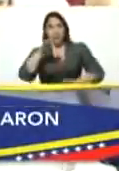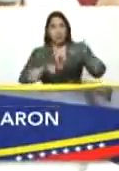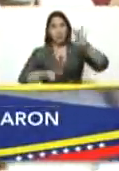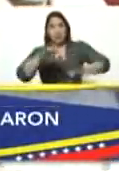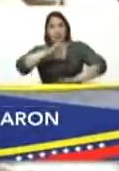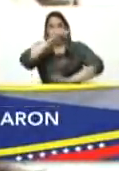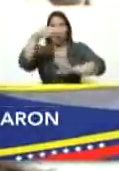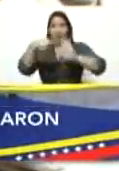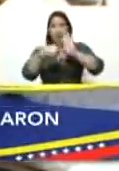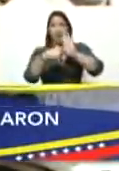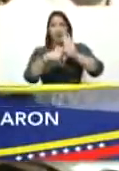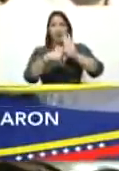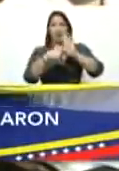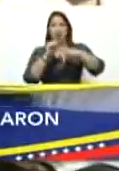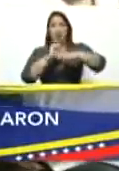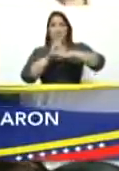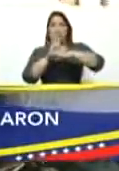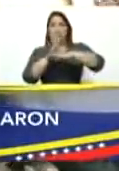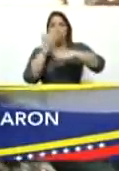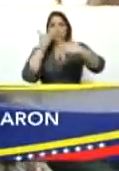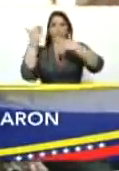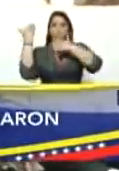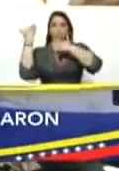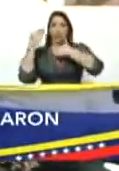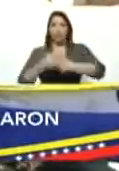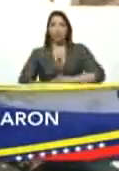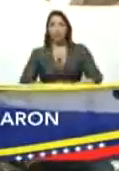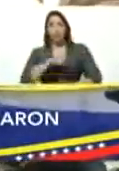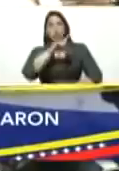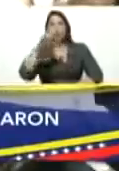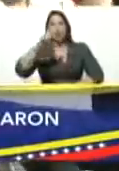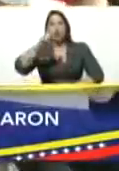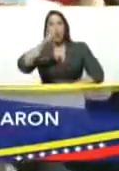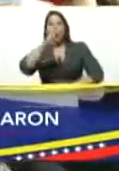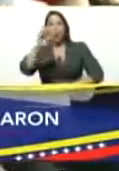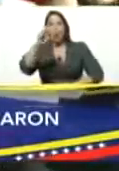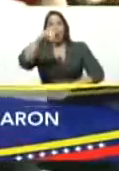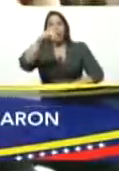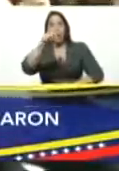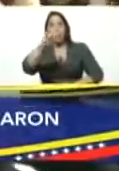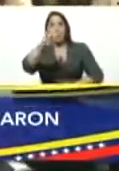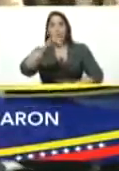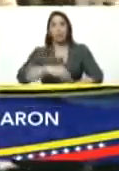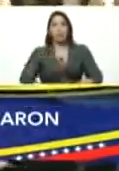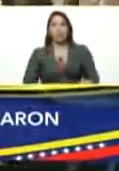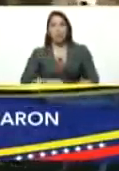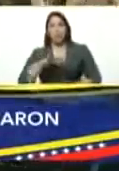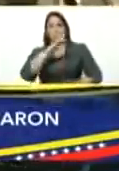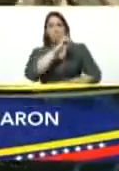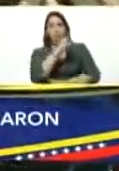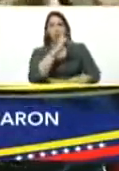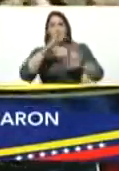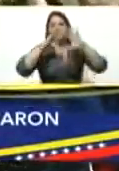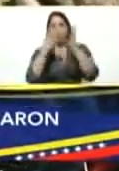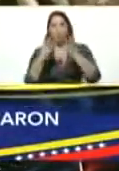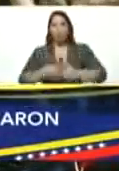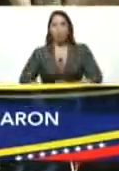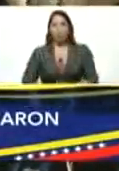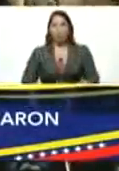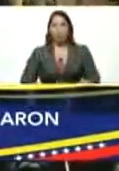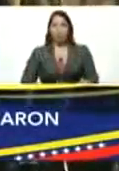general sacha llorenti de bolivia para el mundo